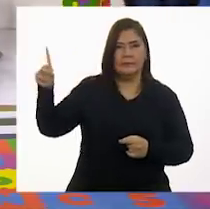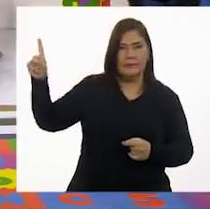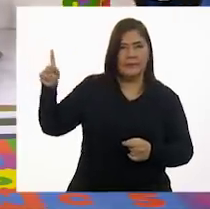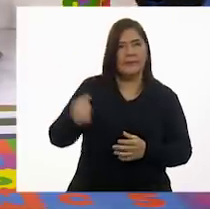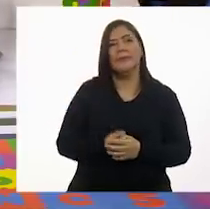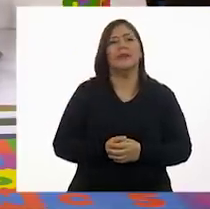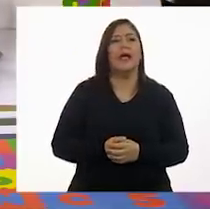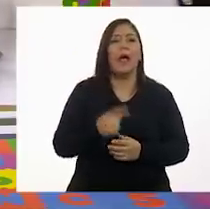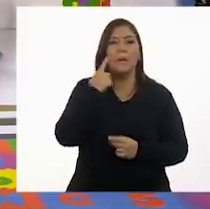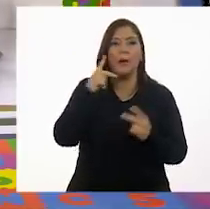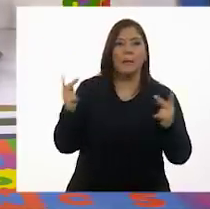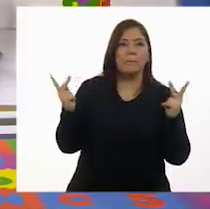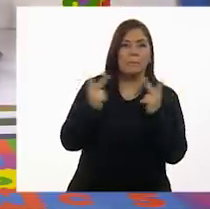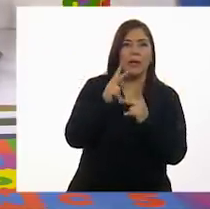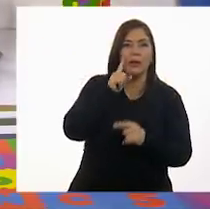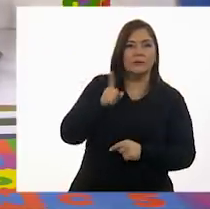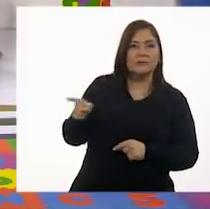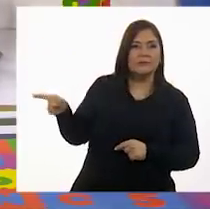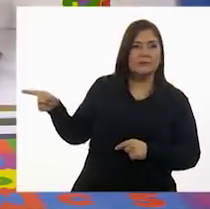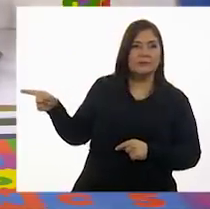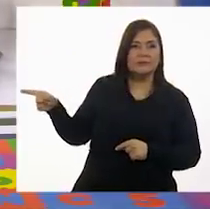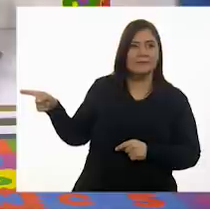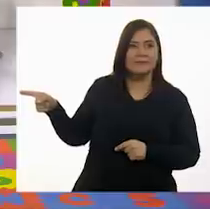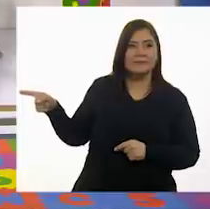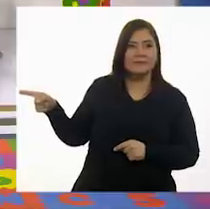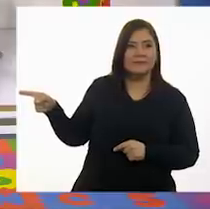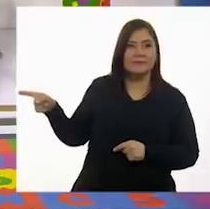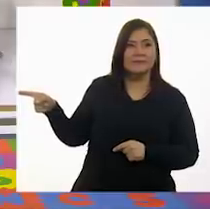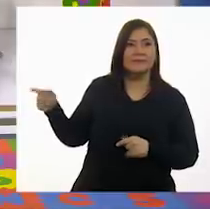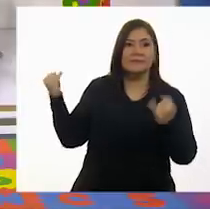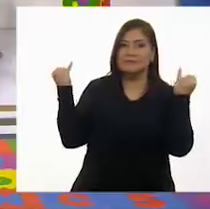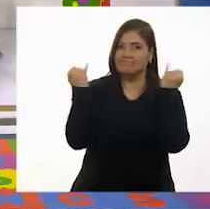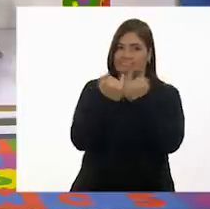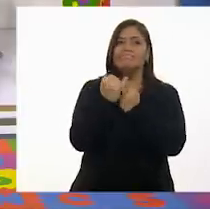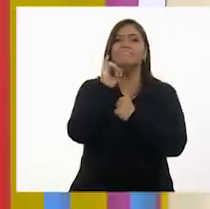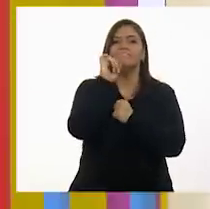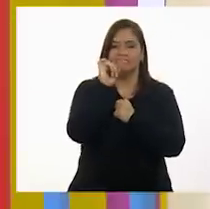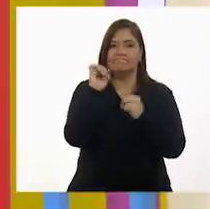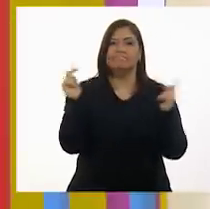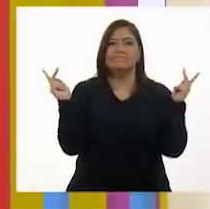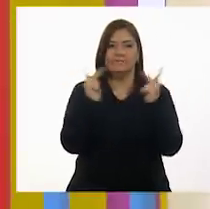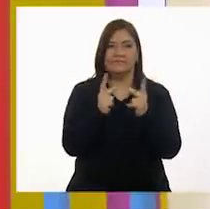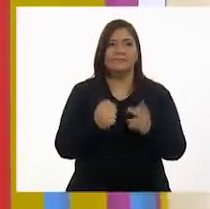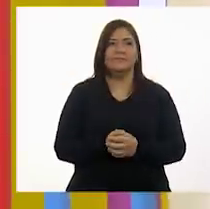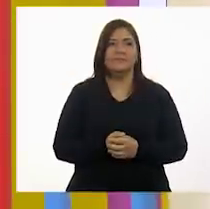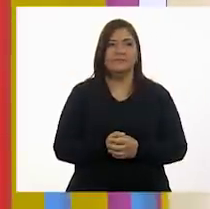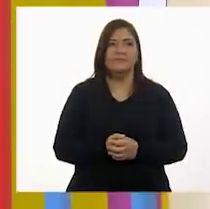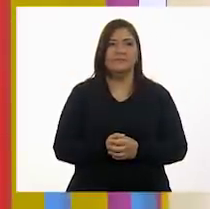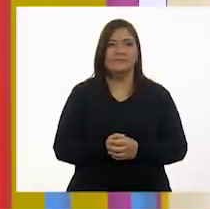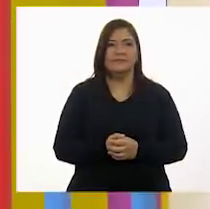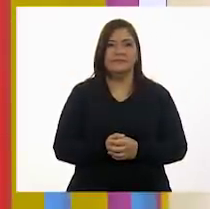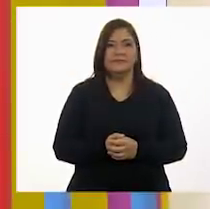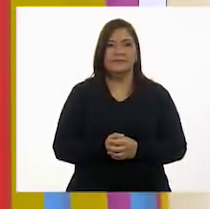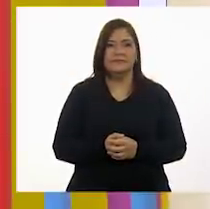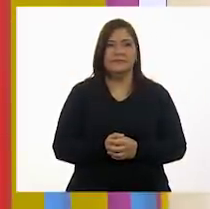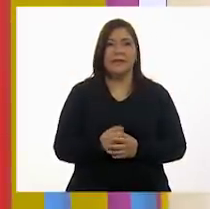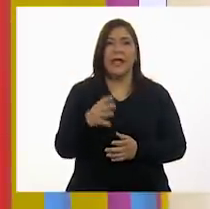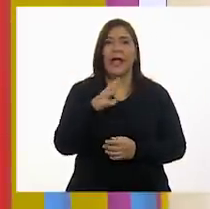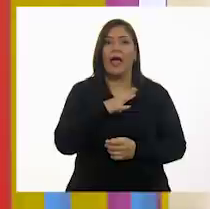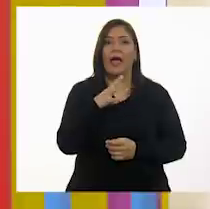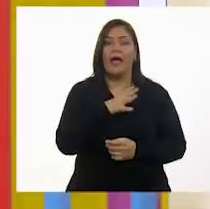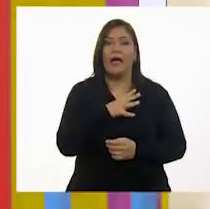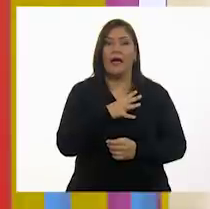está en el tapete, ah, es igualito a este. Muy bien, sí. Miren, niñas y niños. Sí, sí, sí se parecen. Tienen sus cinco...